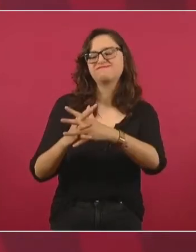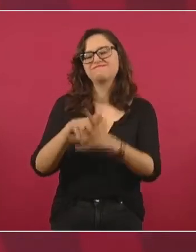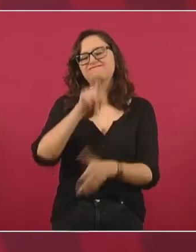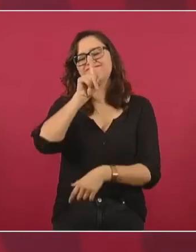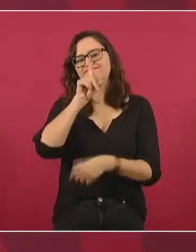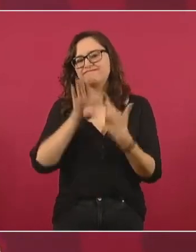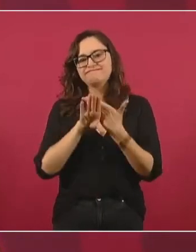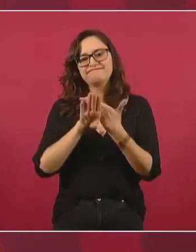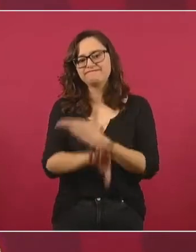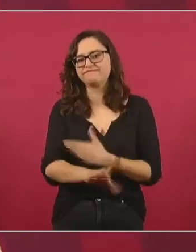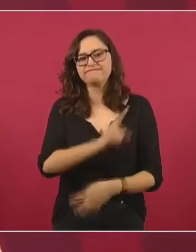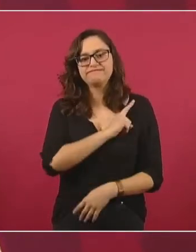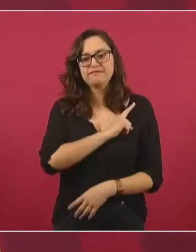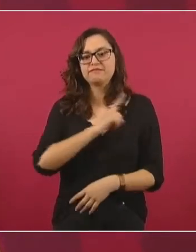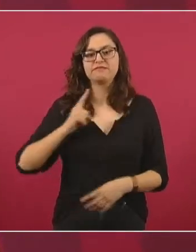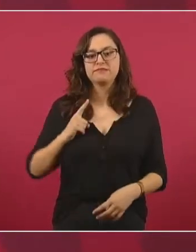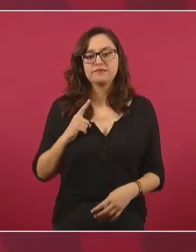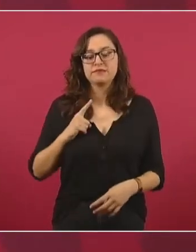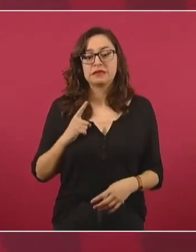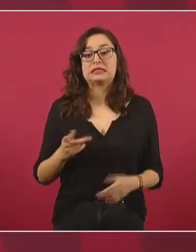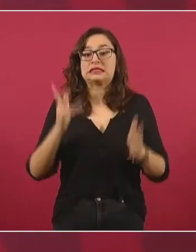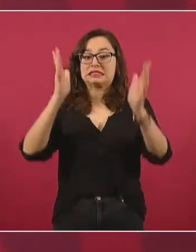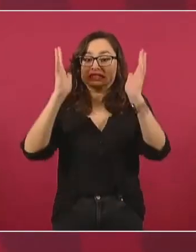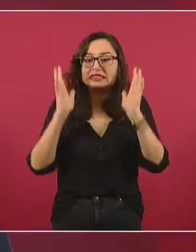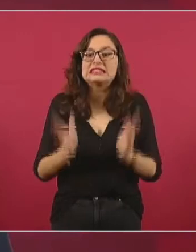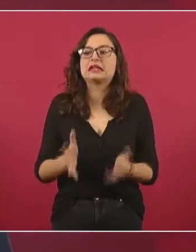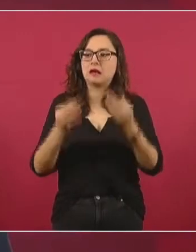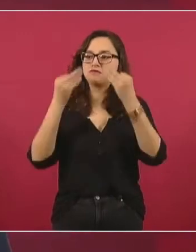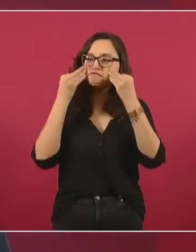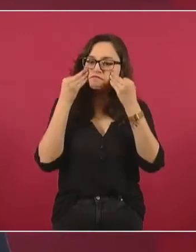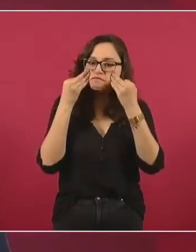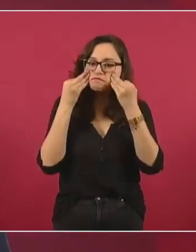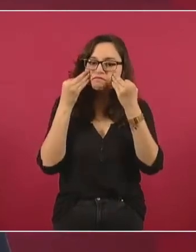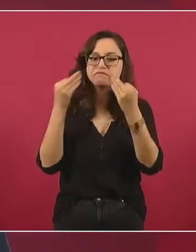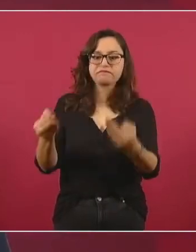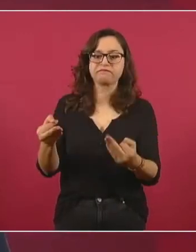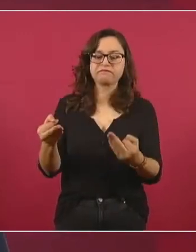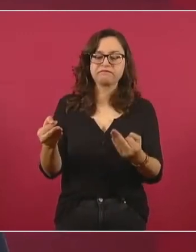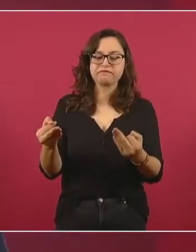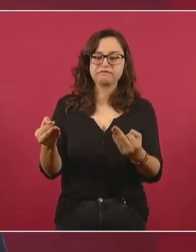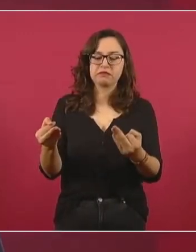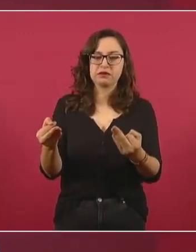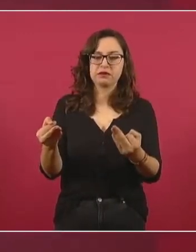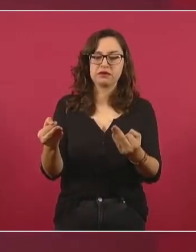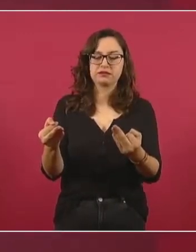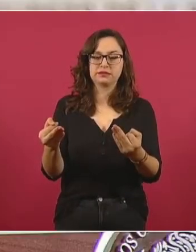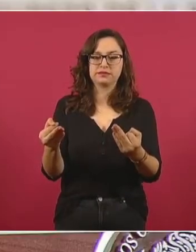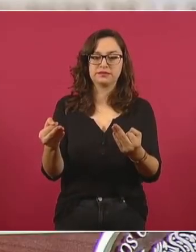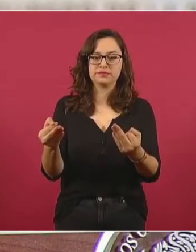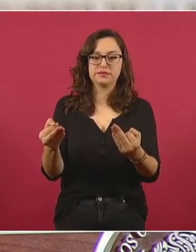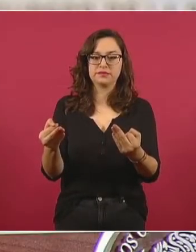y es evidente de que pues